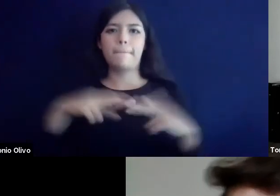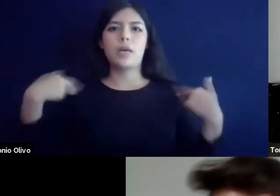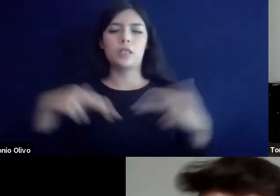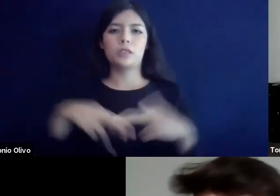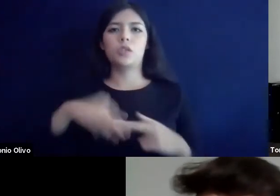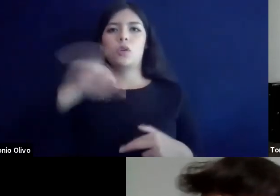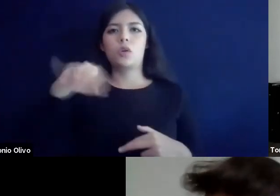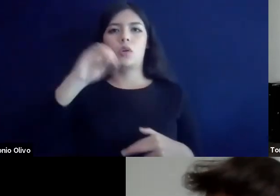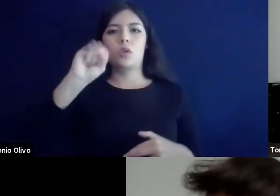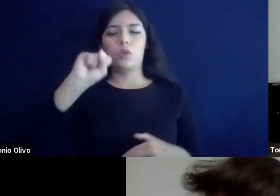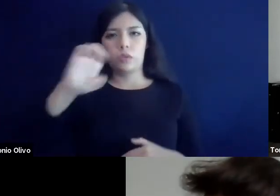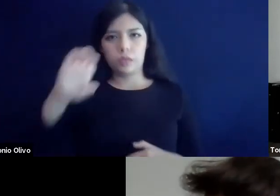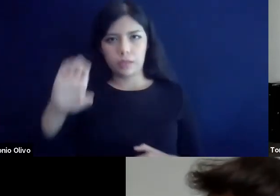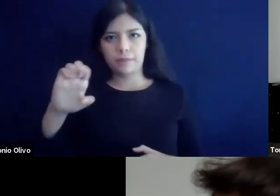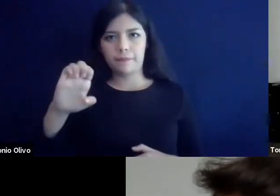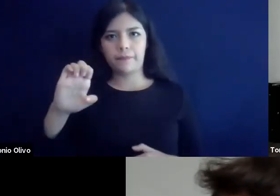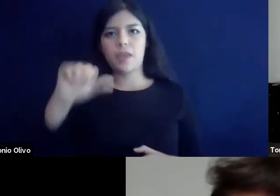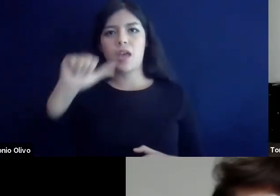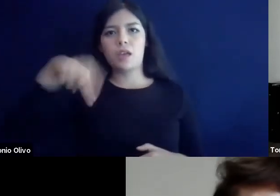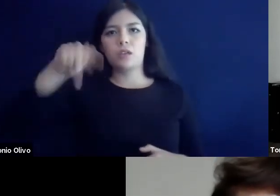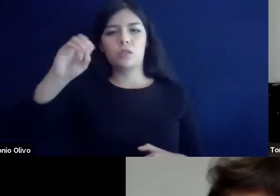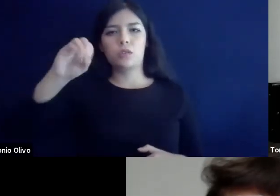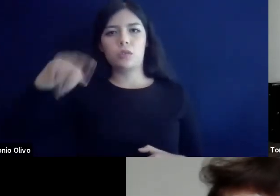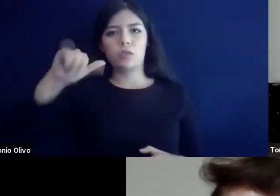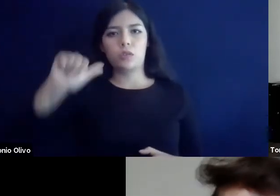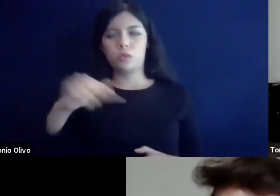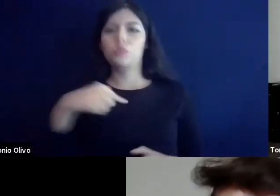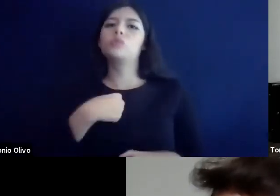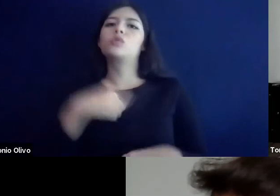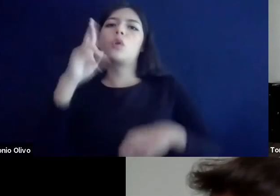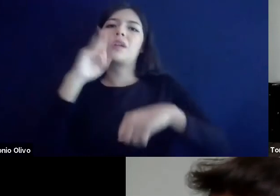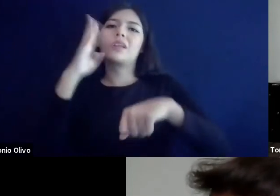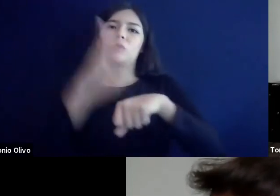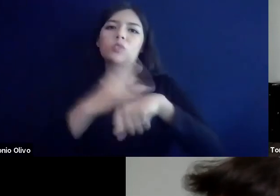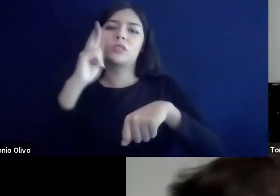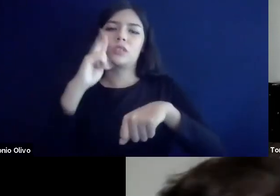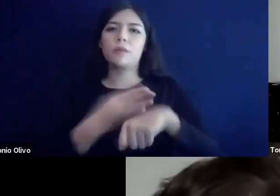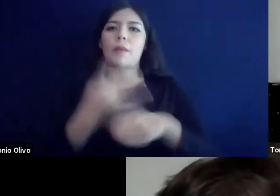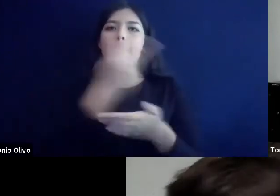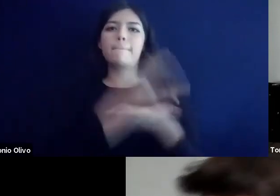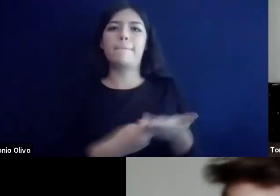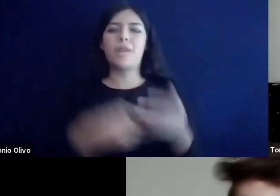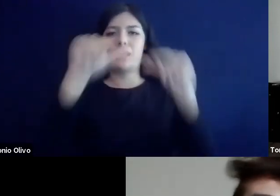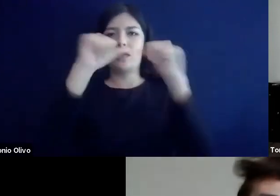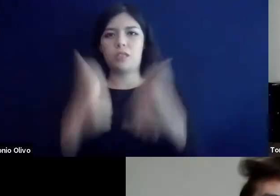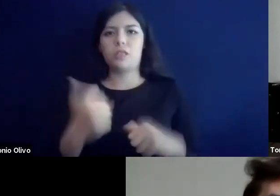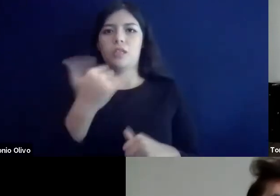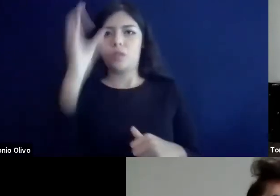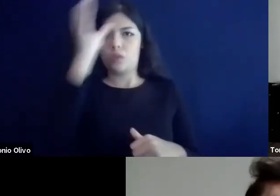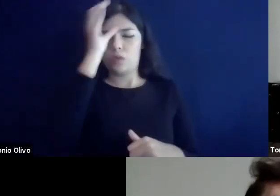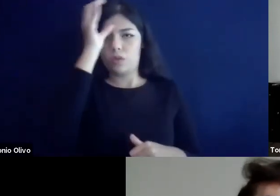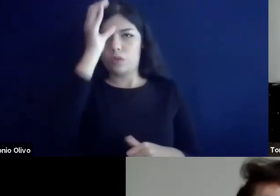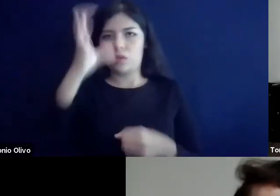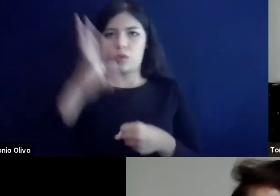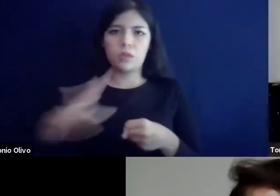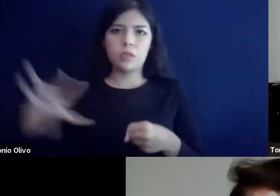el responsable del programa de arte y cultura incluyente. Soy el director ejecutivo de una casa productora,